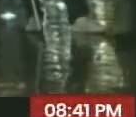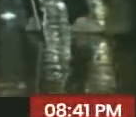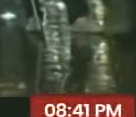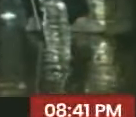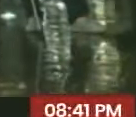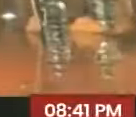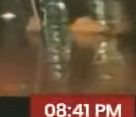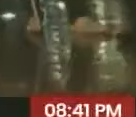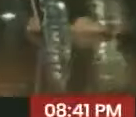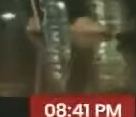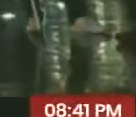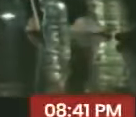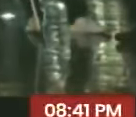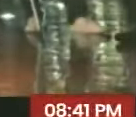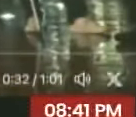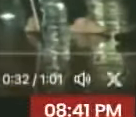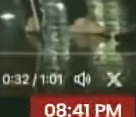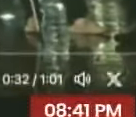libre.